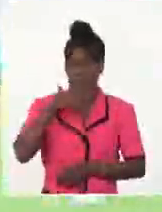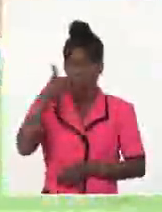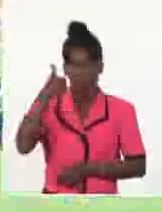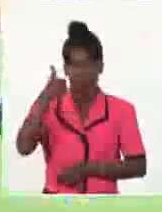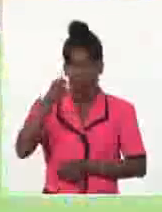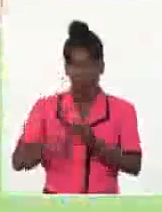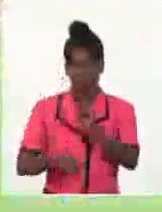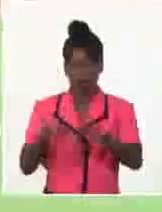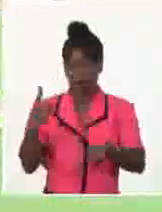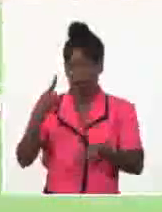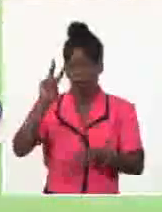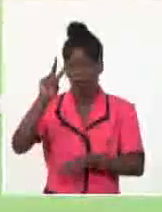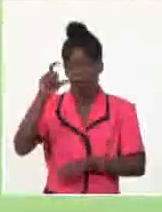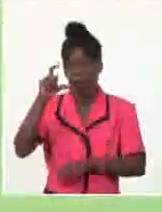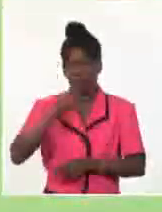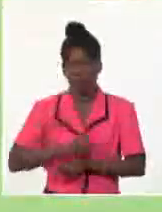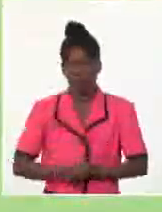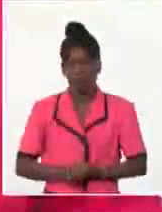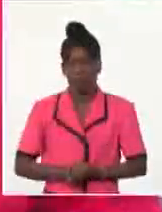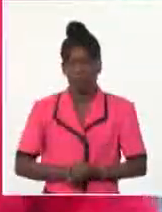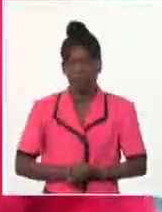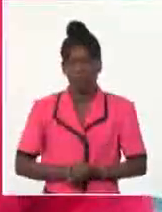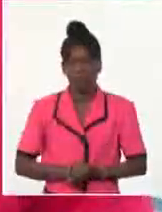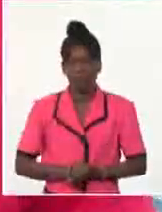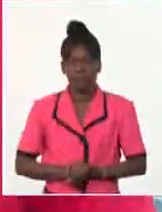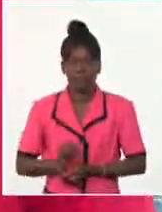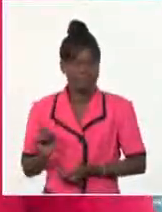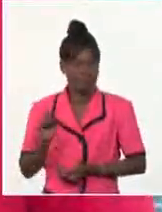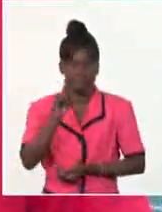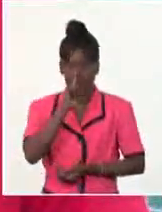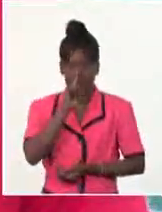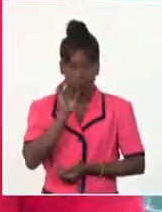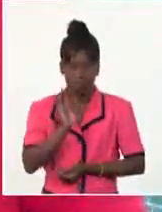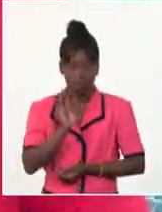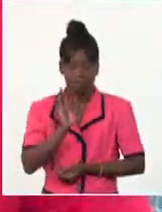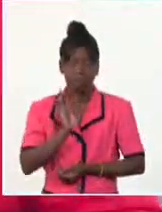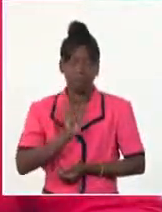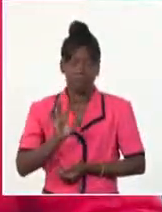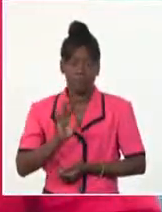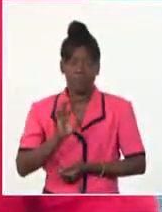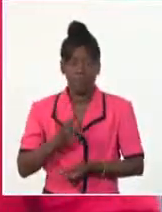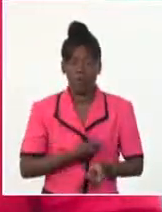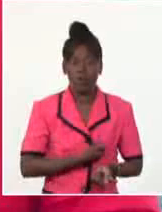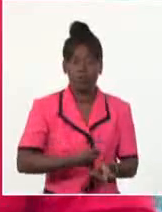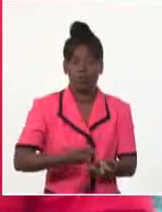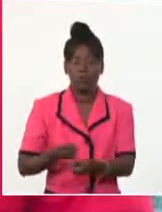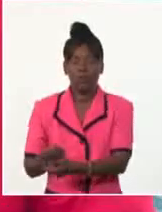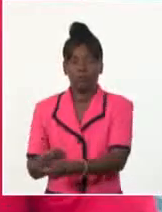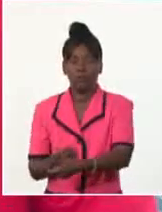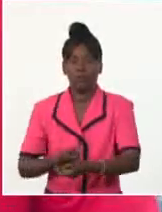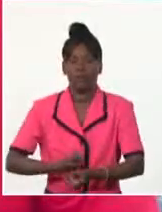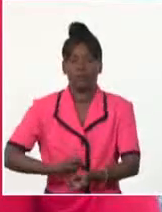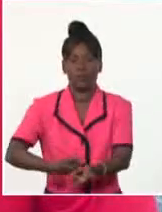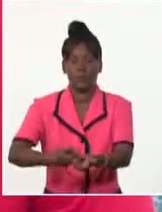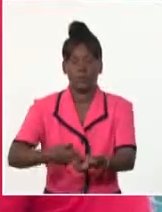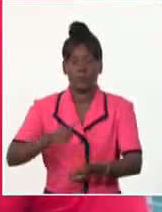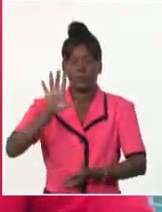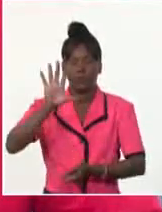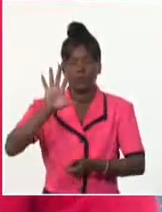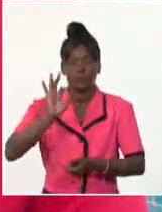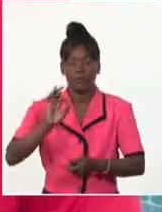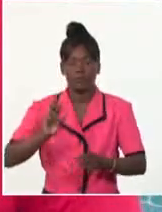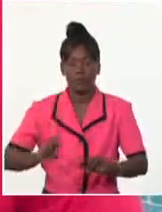Clara en la disputa del 5º puesto. Así finaliza el Campeonato Nacional de Hockey con la 15ª erupción del